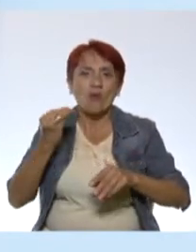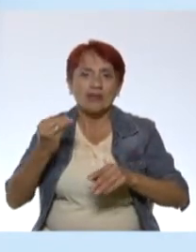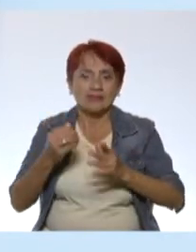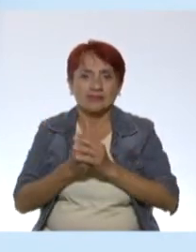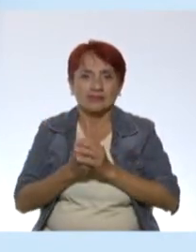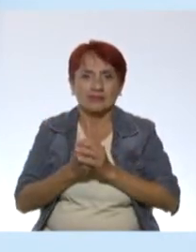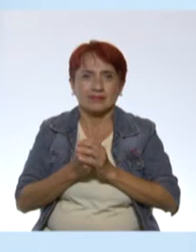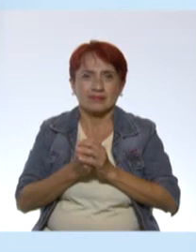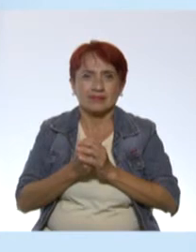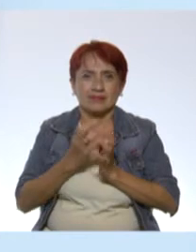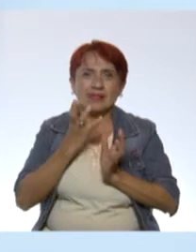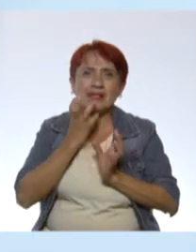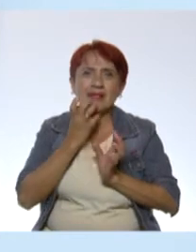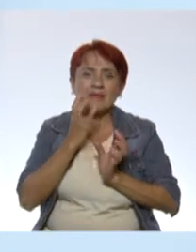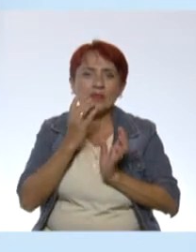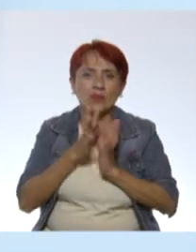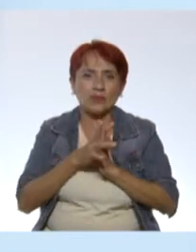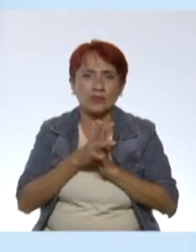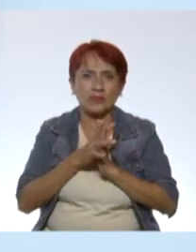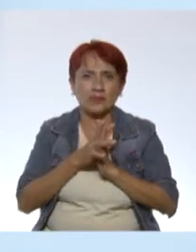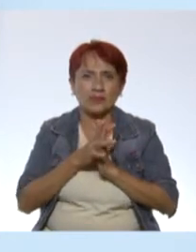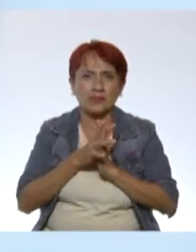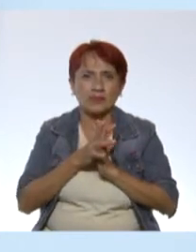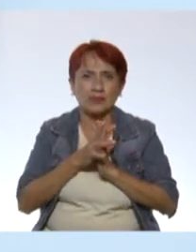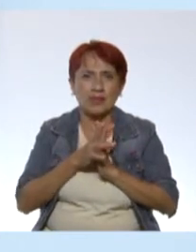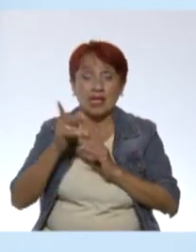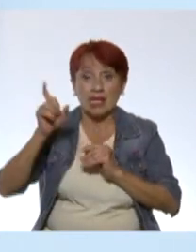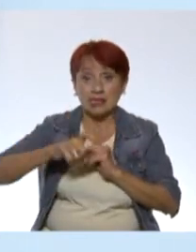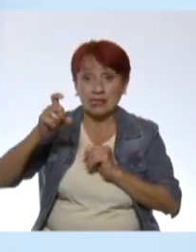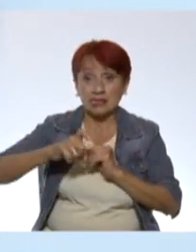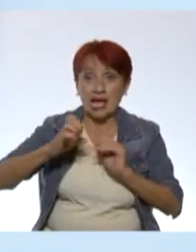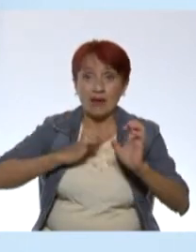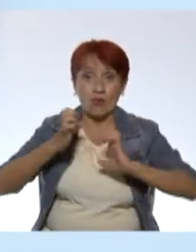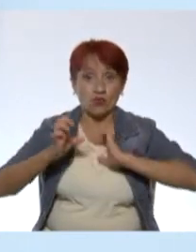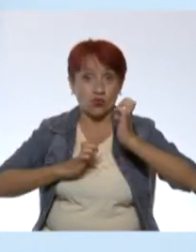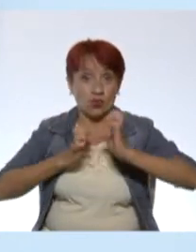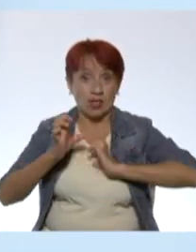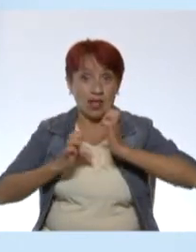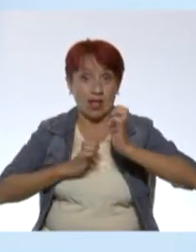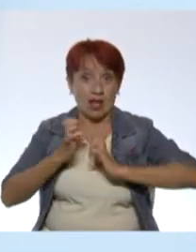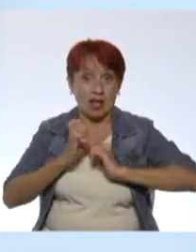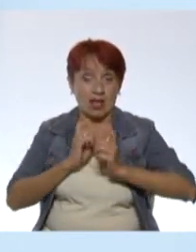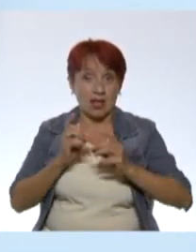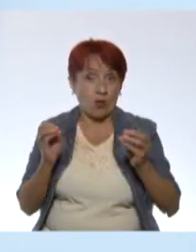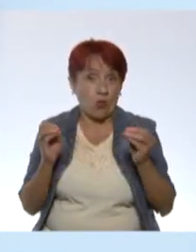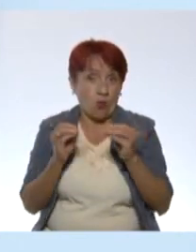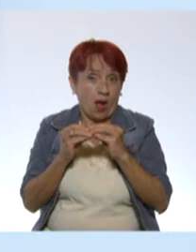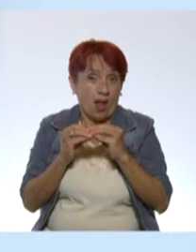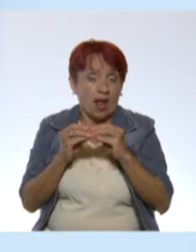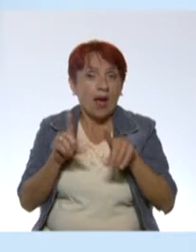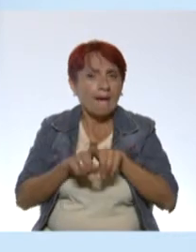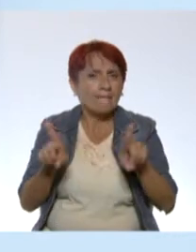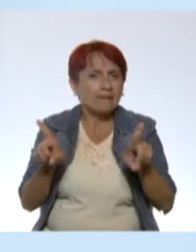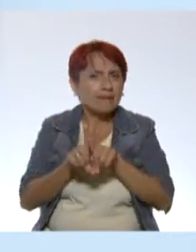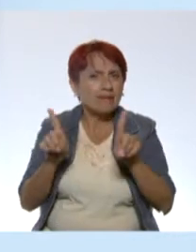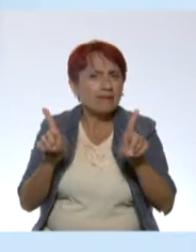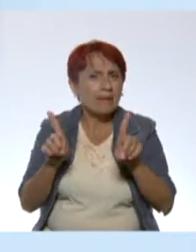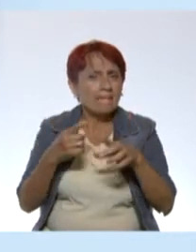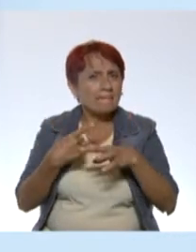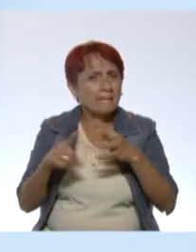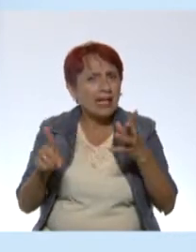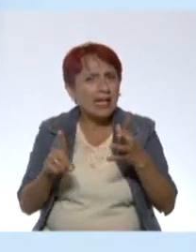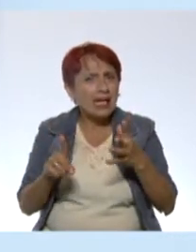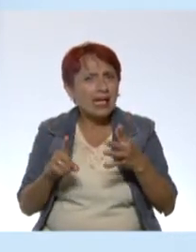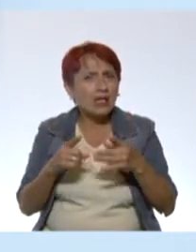adolescente. En el caso de las necesidades emocionales son similares, pero pueden darse